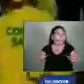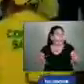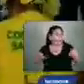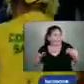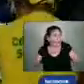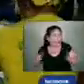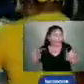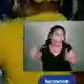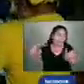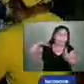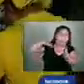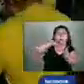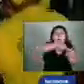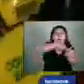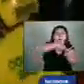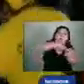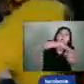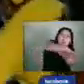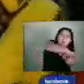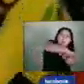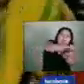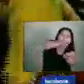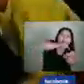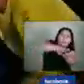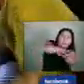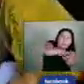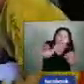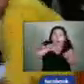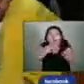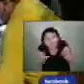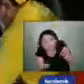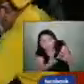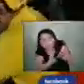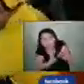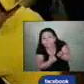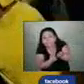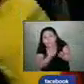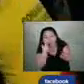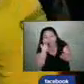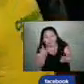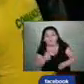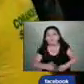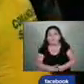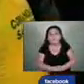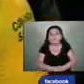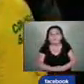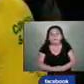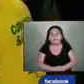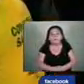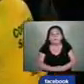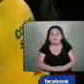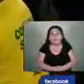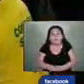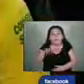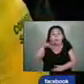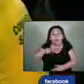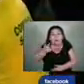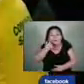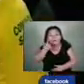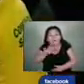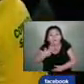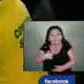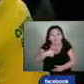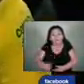ser arrollada por un vehículo particular tipo sedán, como lo vemos ahí en pantalla. Y bueno, estas imágenes que nos comparten los